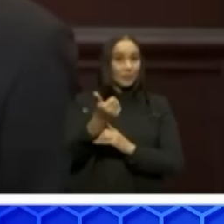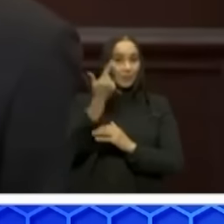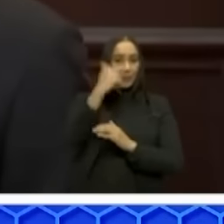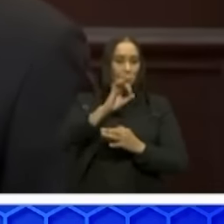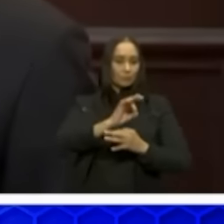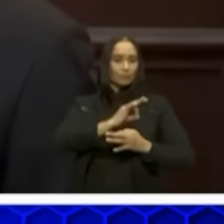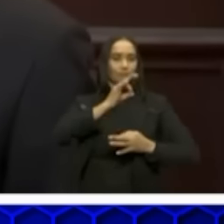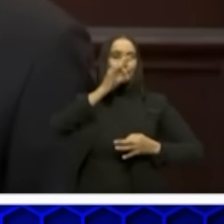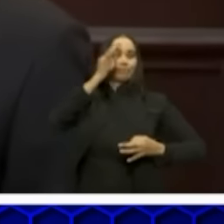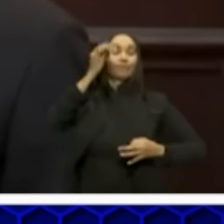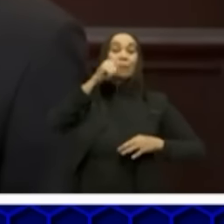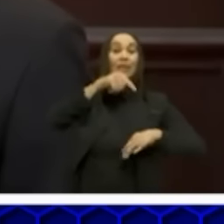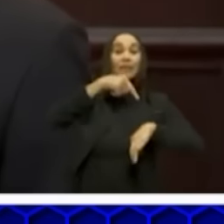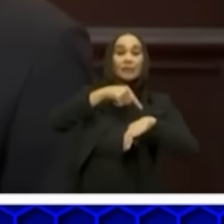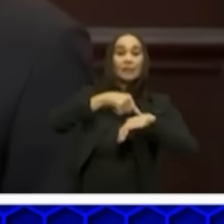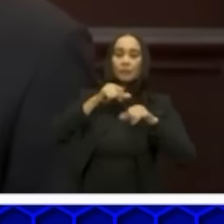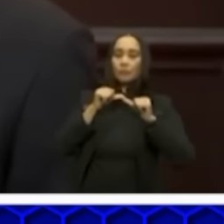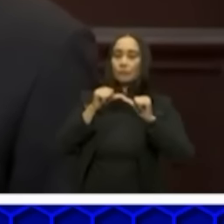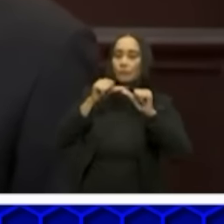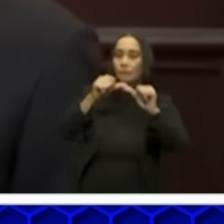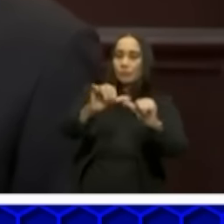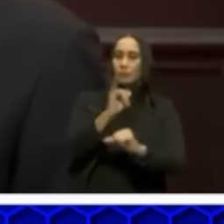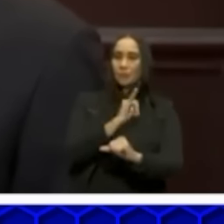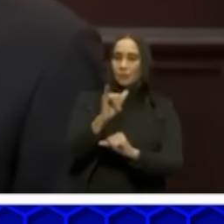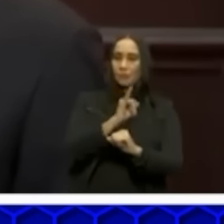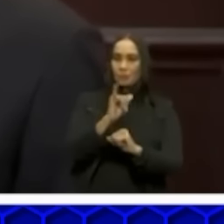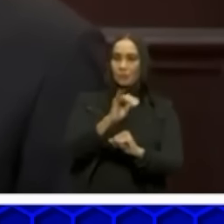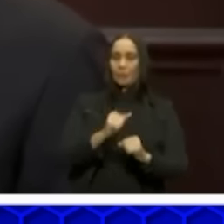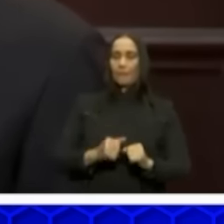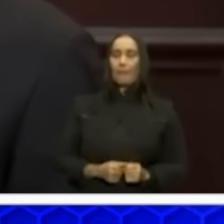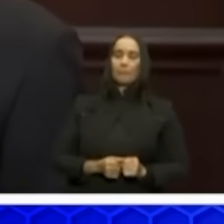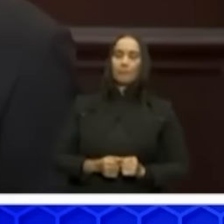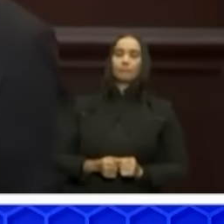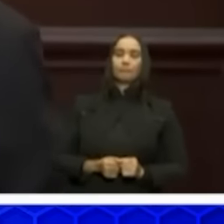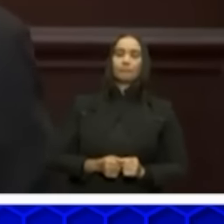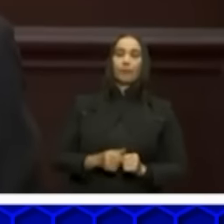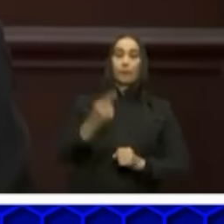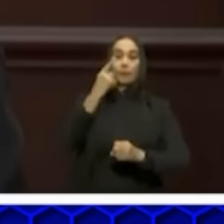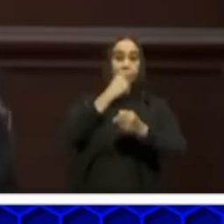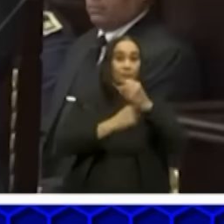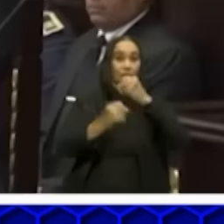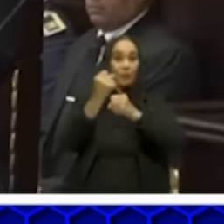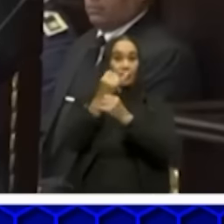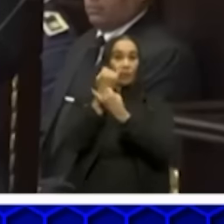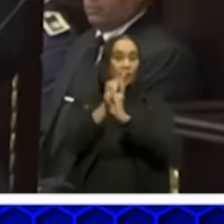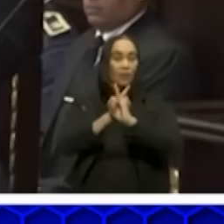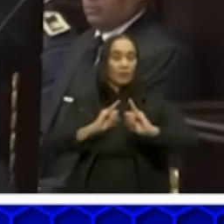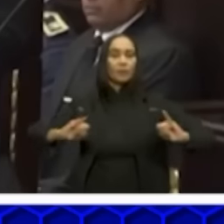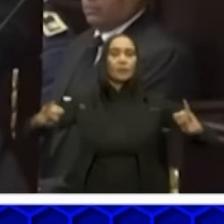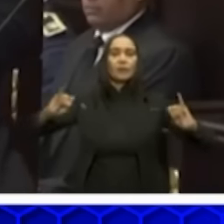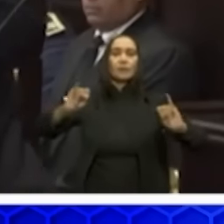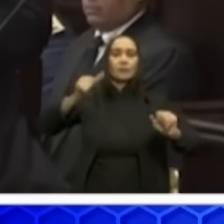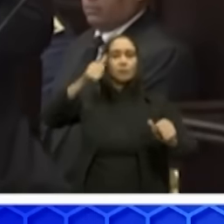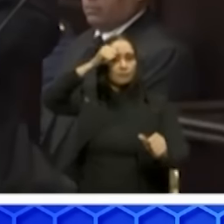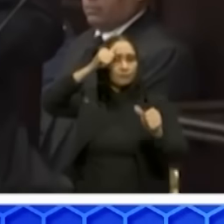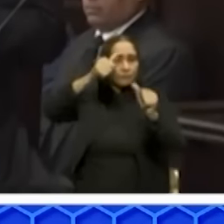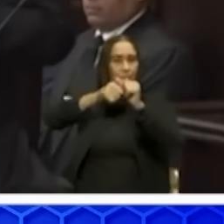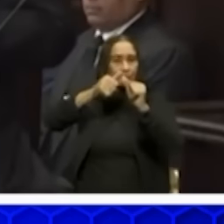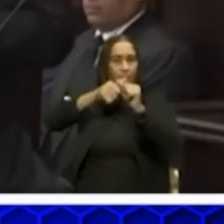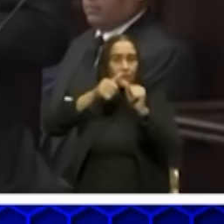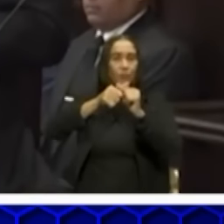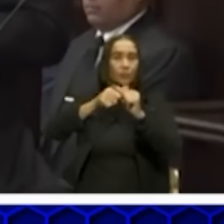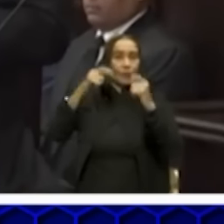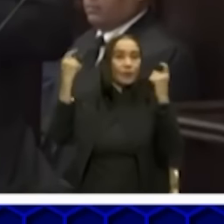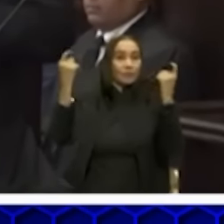la monumental con República de Colombia una obra de Gran necesidad